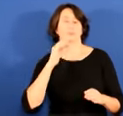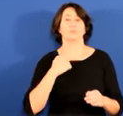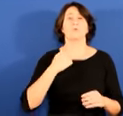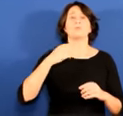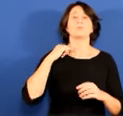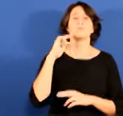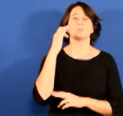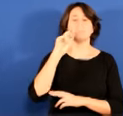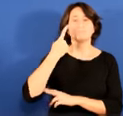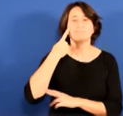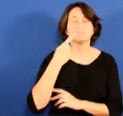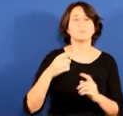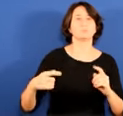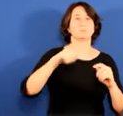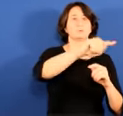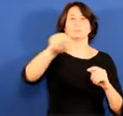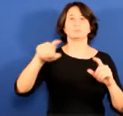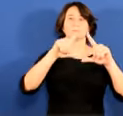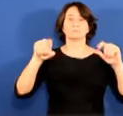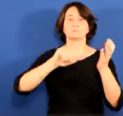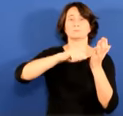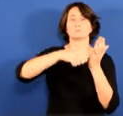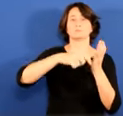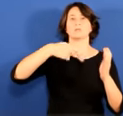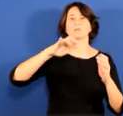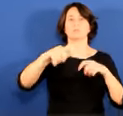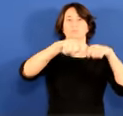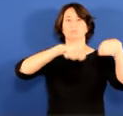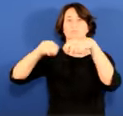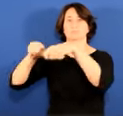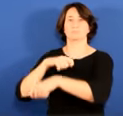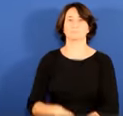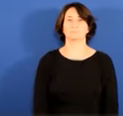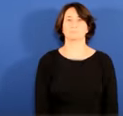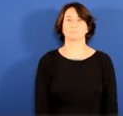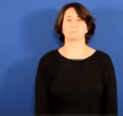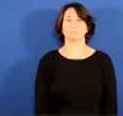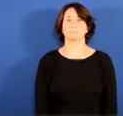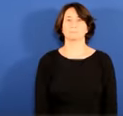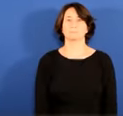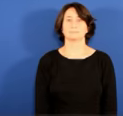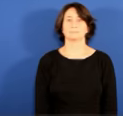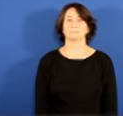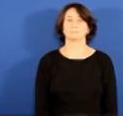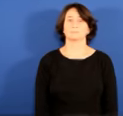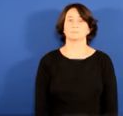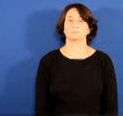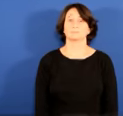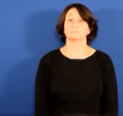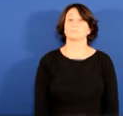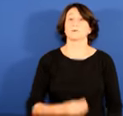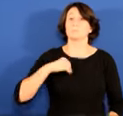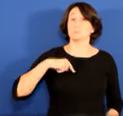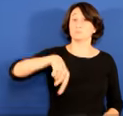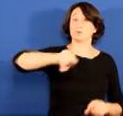en tramas de fraude fiscal o por otro tipo de importantes irregularidades, como encontrarse la empresa en paradero desconocido o no haber realizado